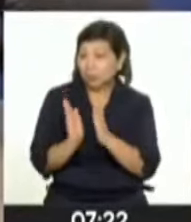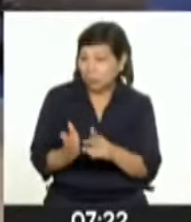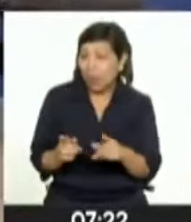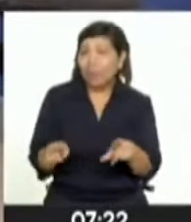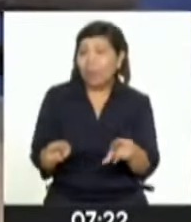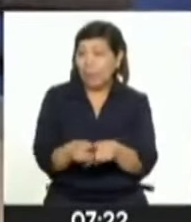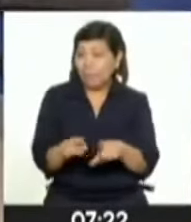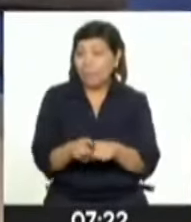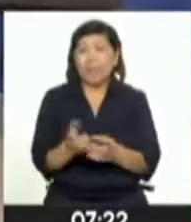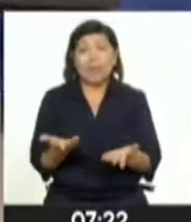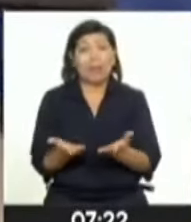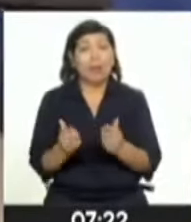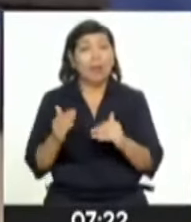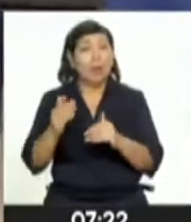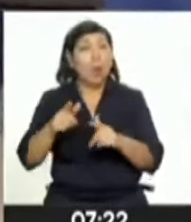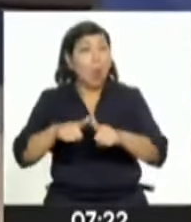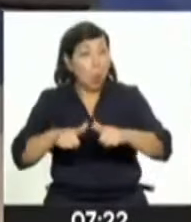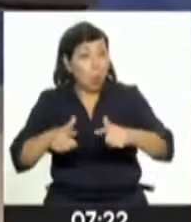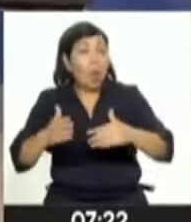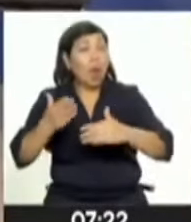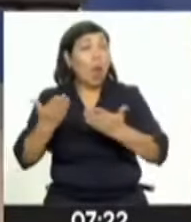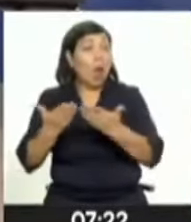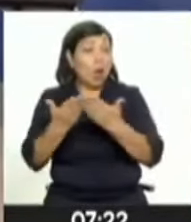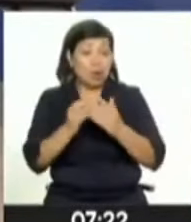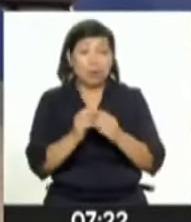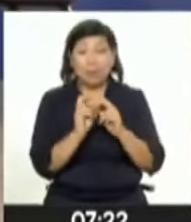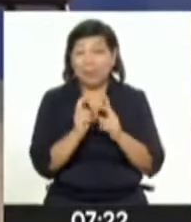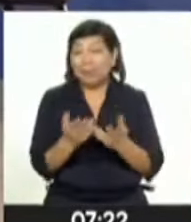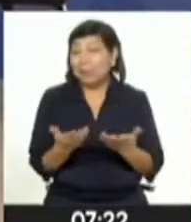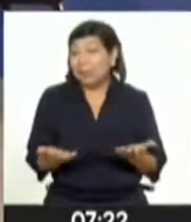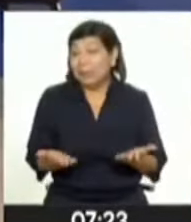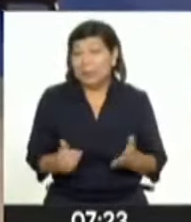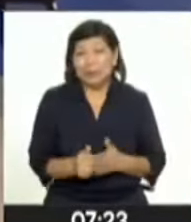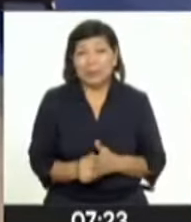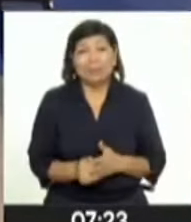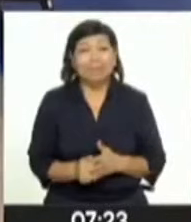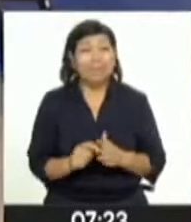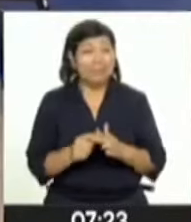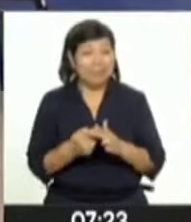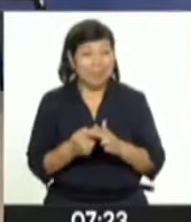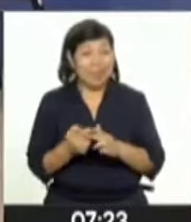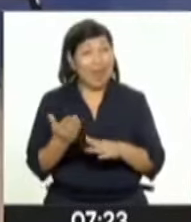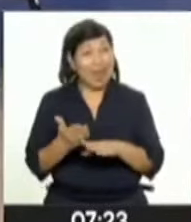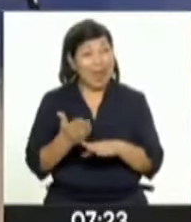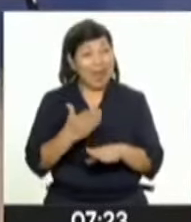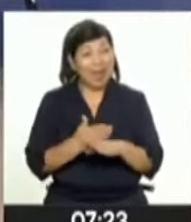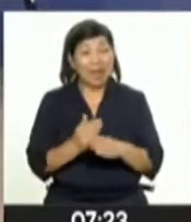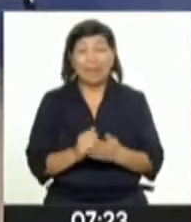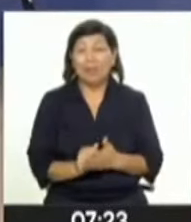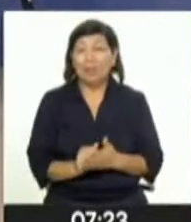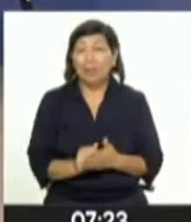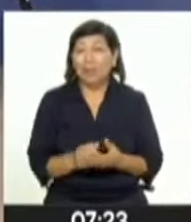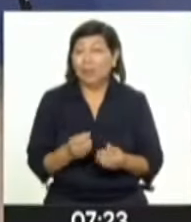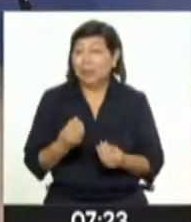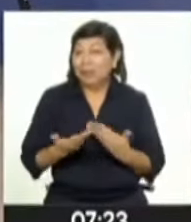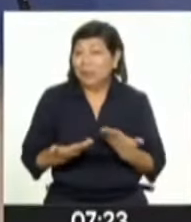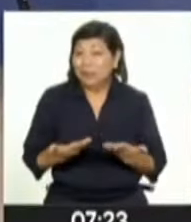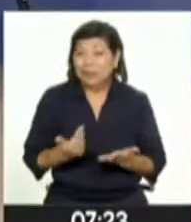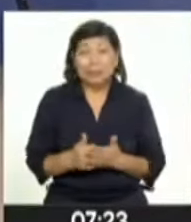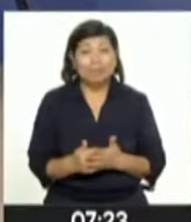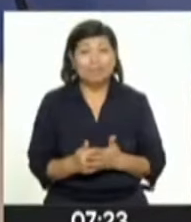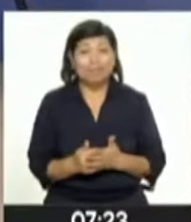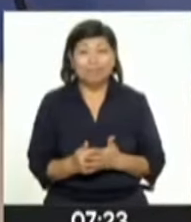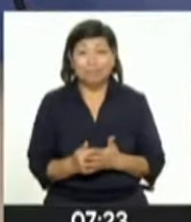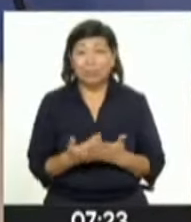y también el tema de infraestructura, que de hecho hemos visto, por ejemplo, a inicio de año, como consecuencia de